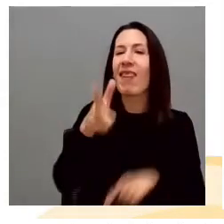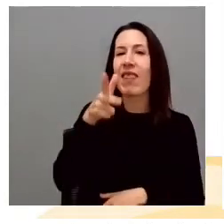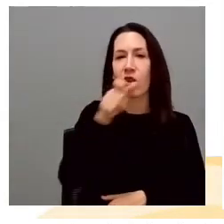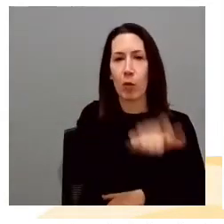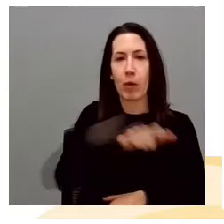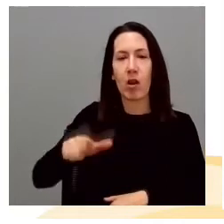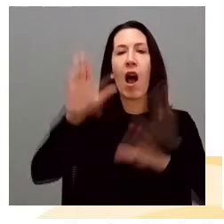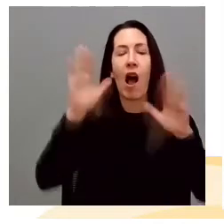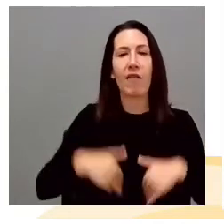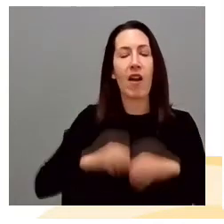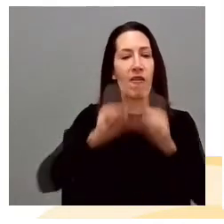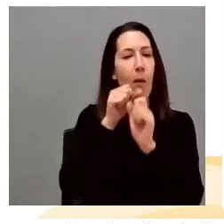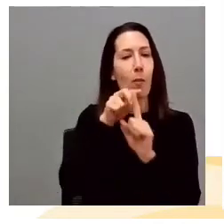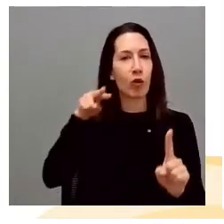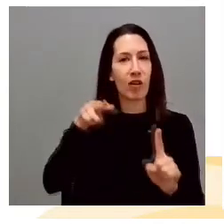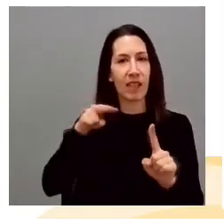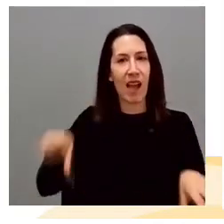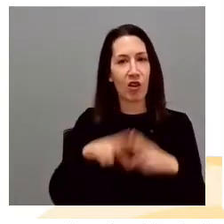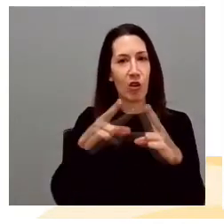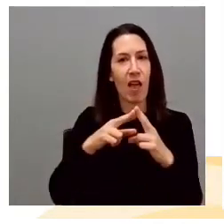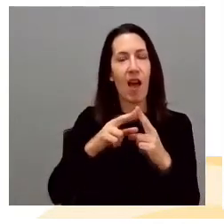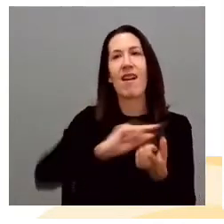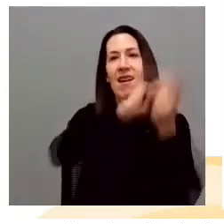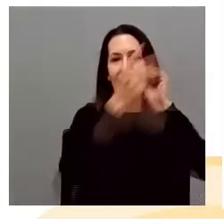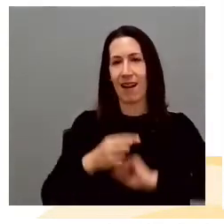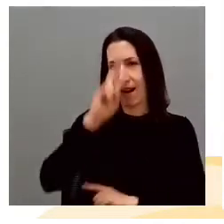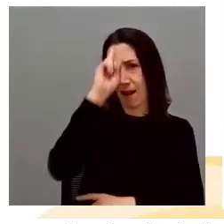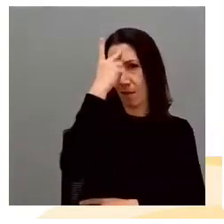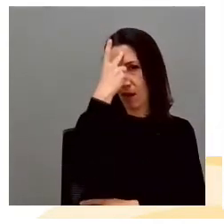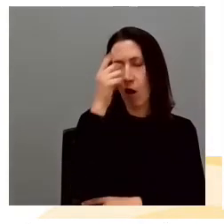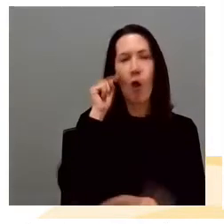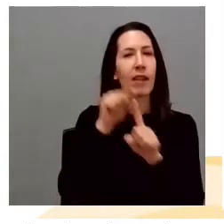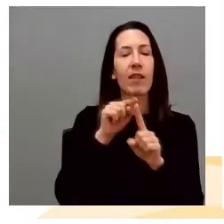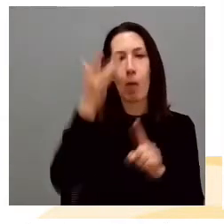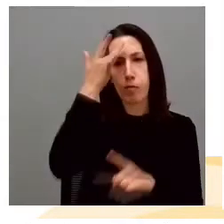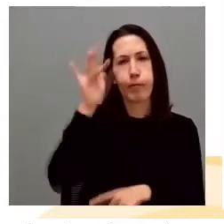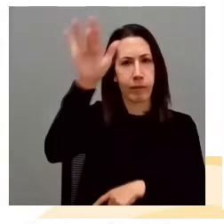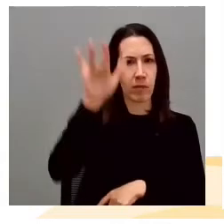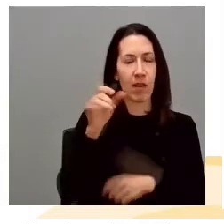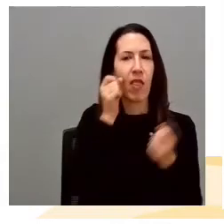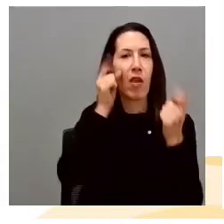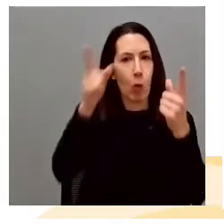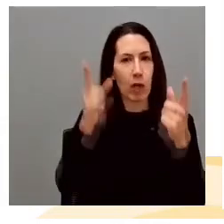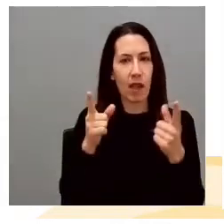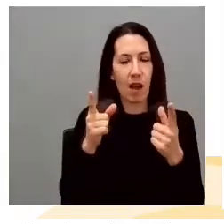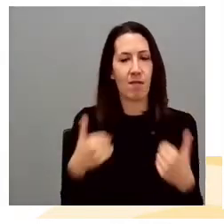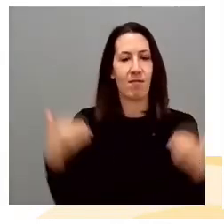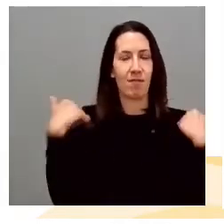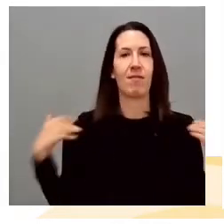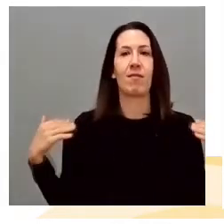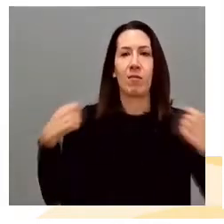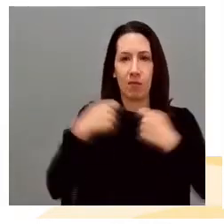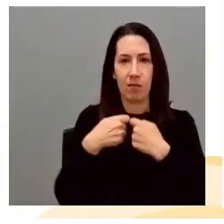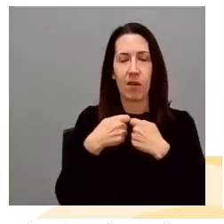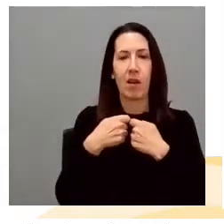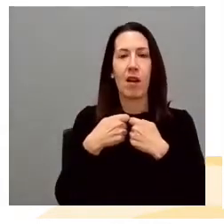la mirada de la sociedad, hacerla consciente de que es corresponsable de las tareas que nos van a llevar a fortalecer el sistema